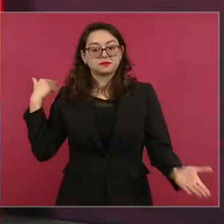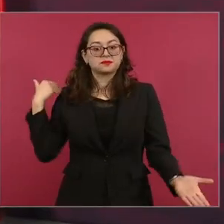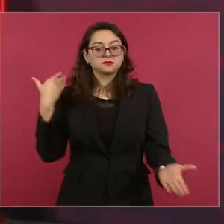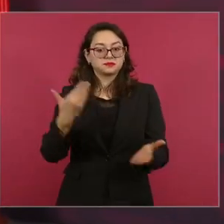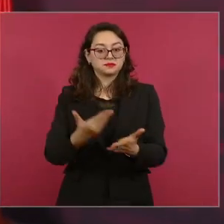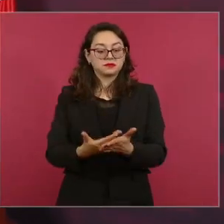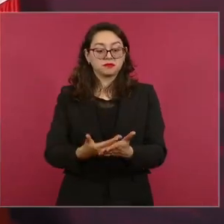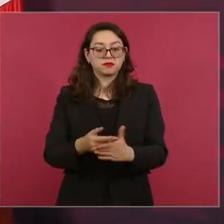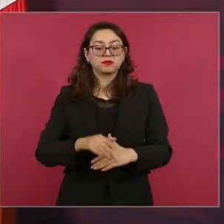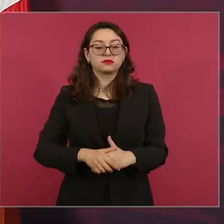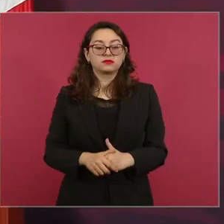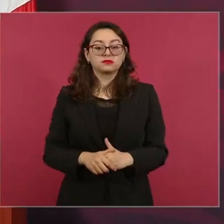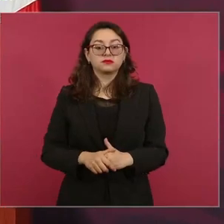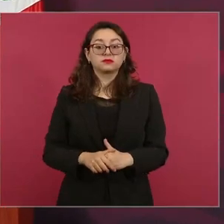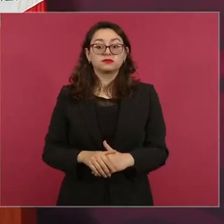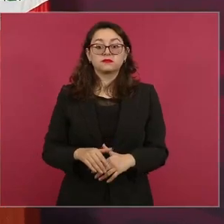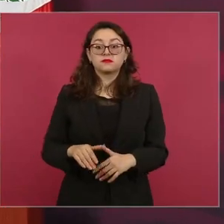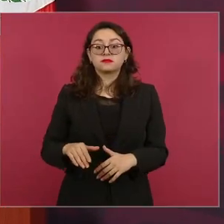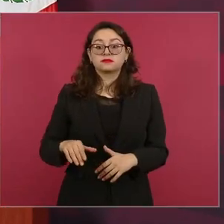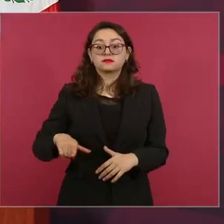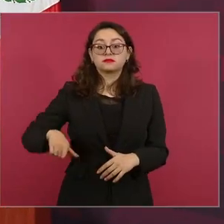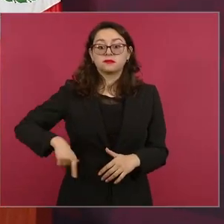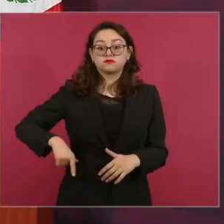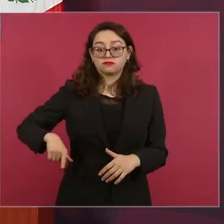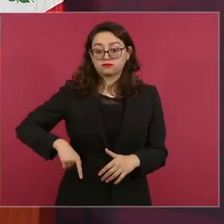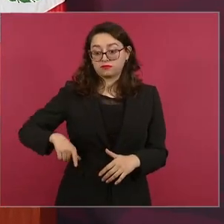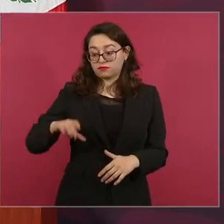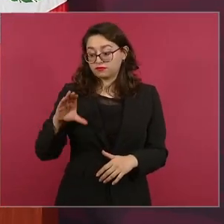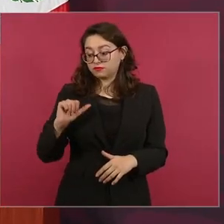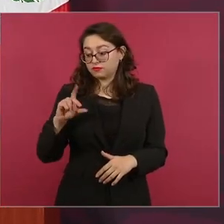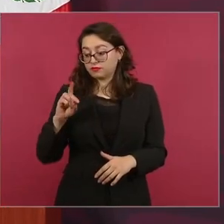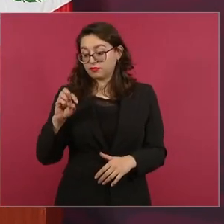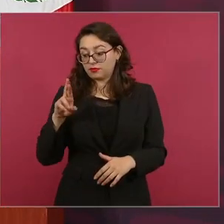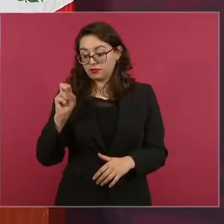todavía en el gobierno de Calderón,